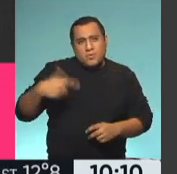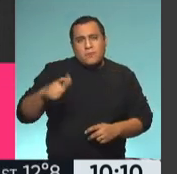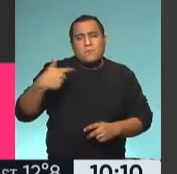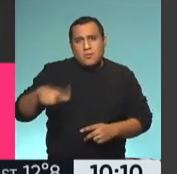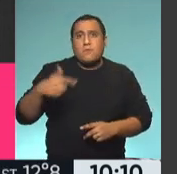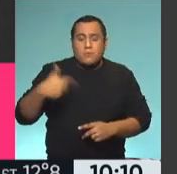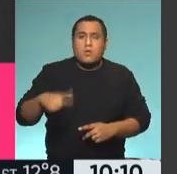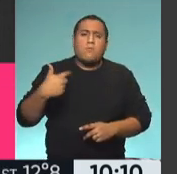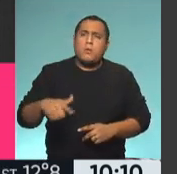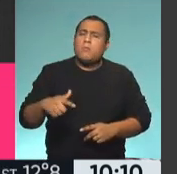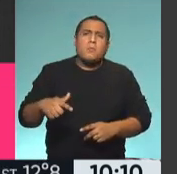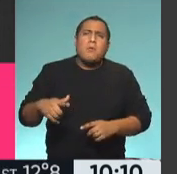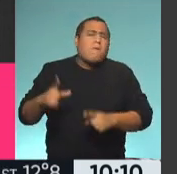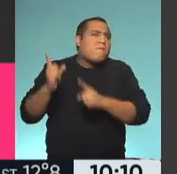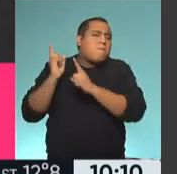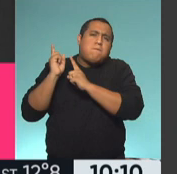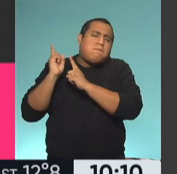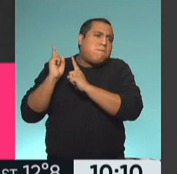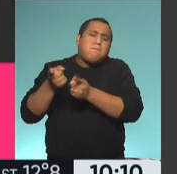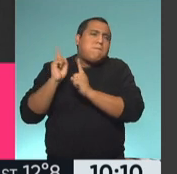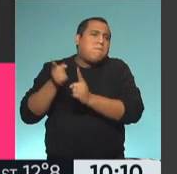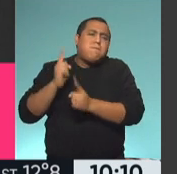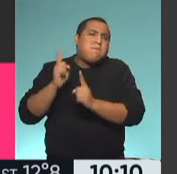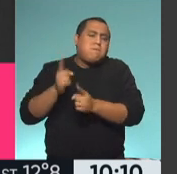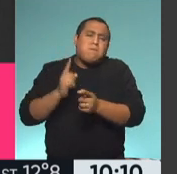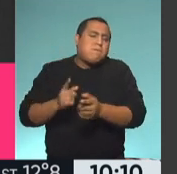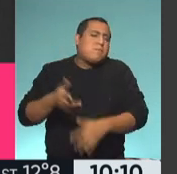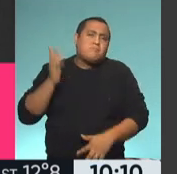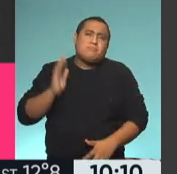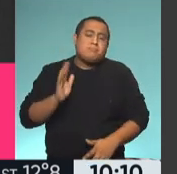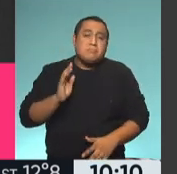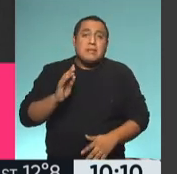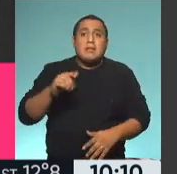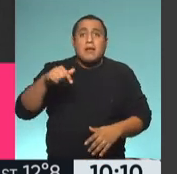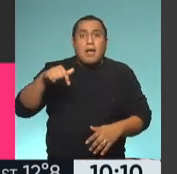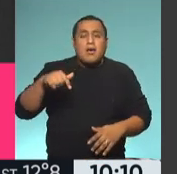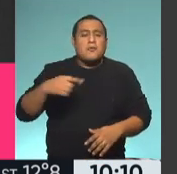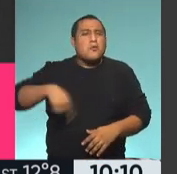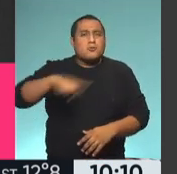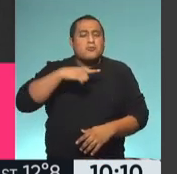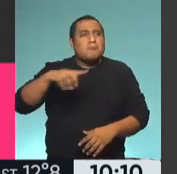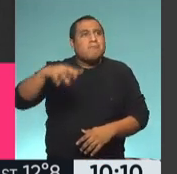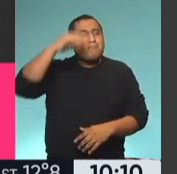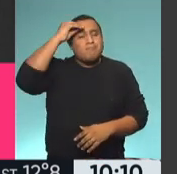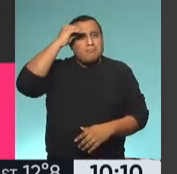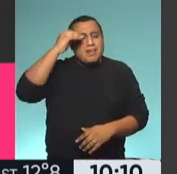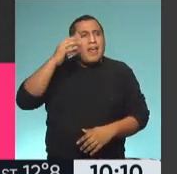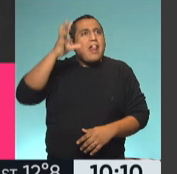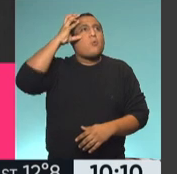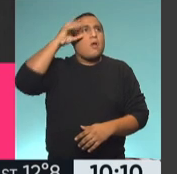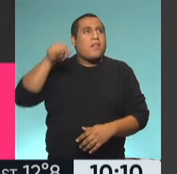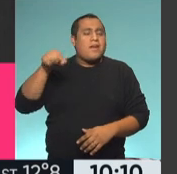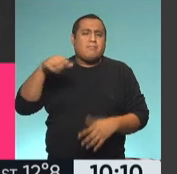seguirán estando por siempre instalados en el mejor rincón de nuestro corazón.